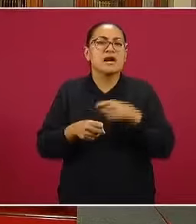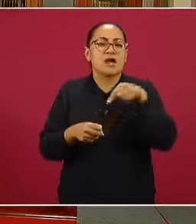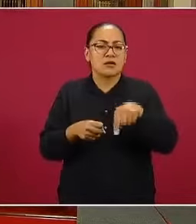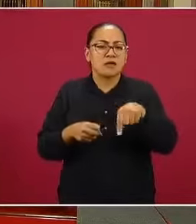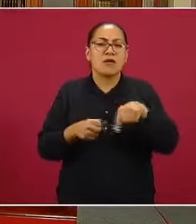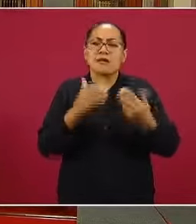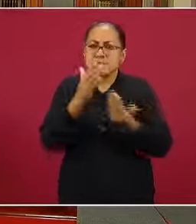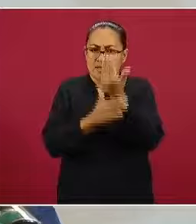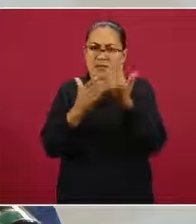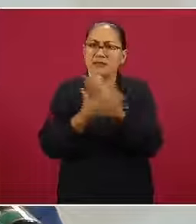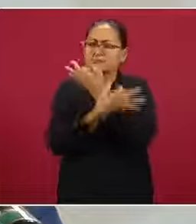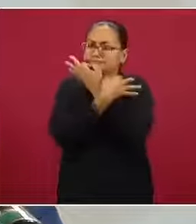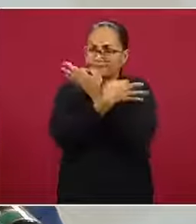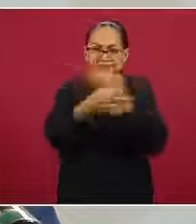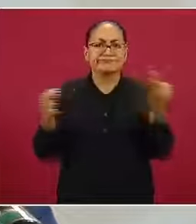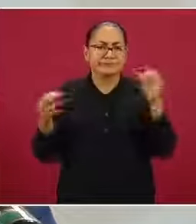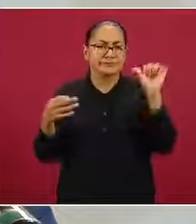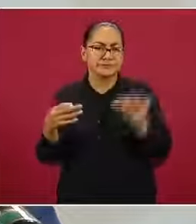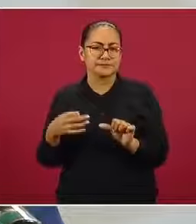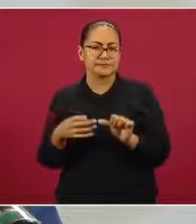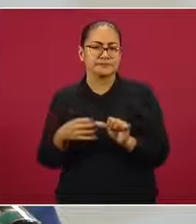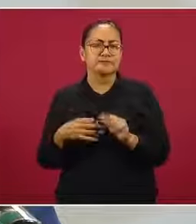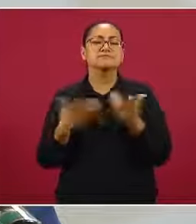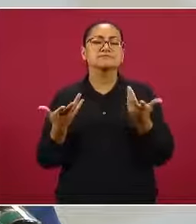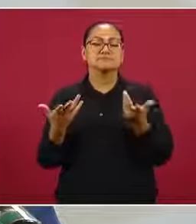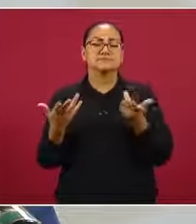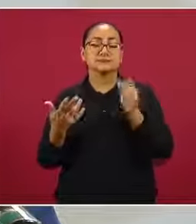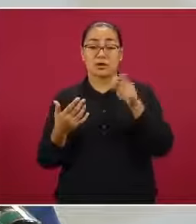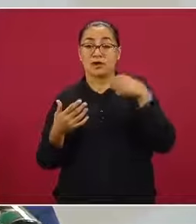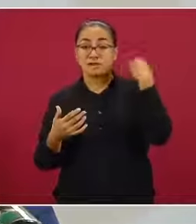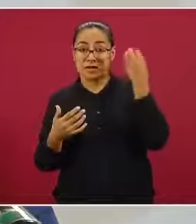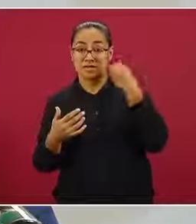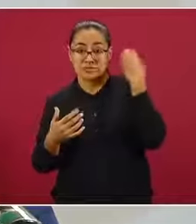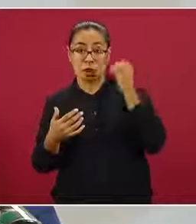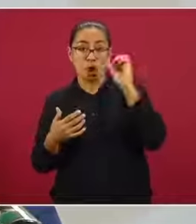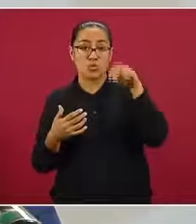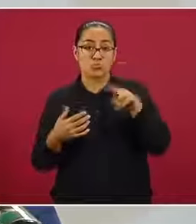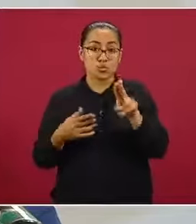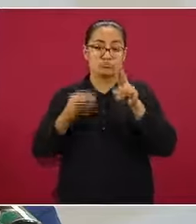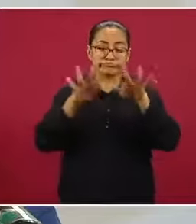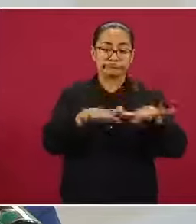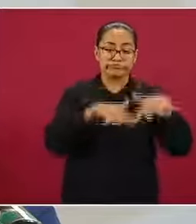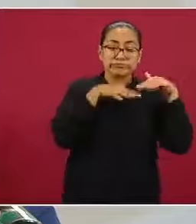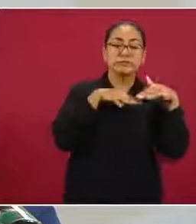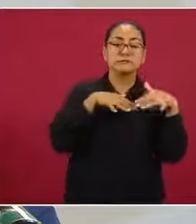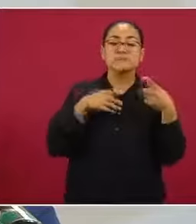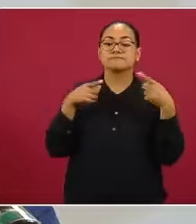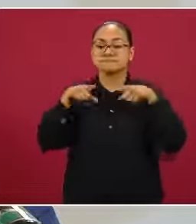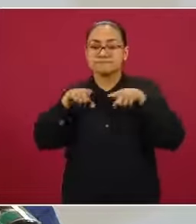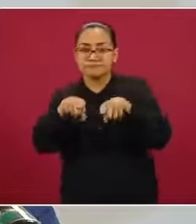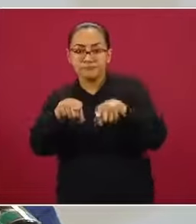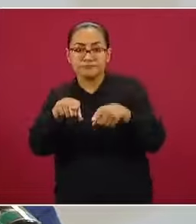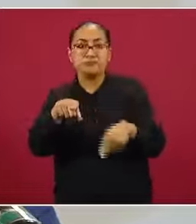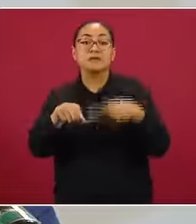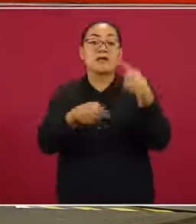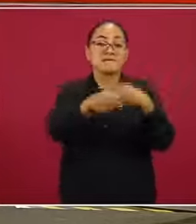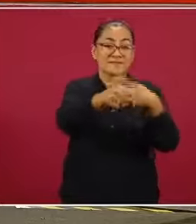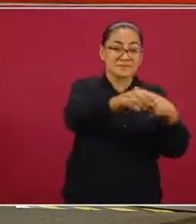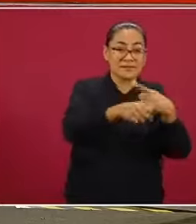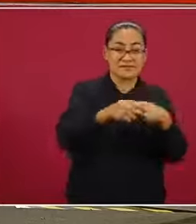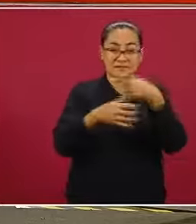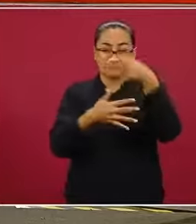reconocimientos en un evento paralelo de la Asamblea General de Naciones Unidas, que se llama Venzamos a las enfermedades no